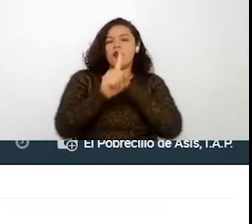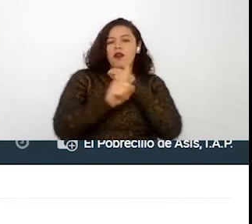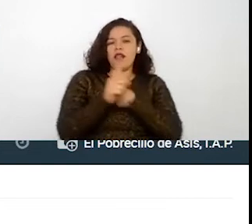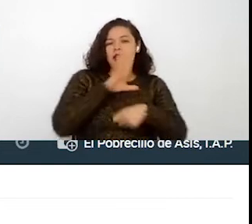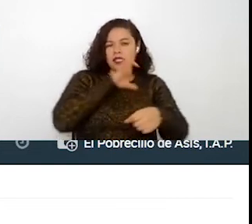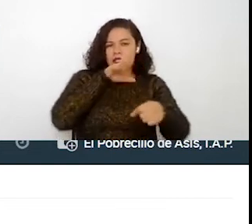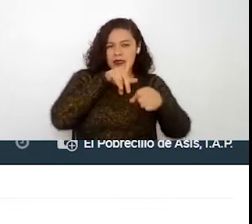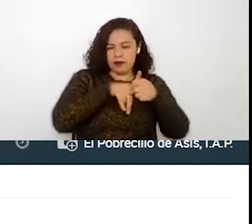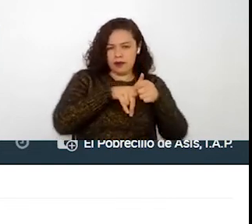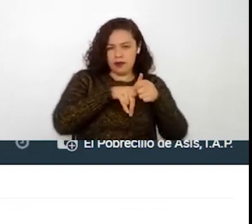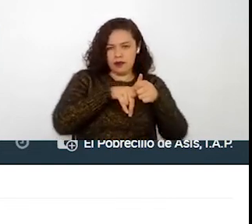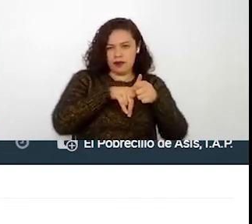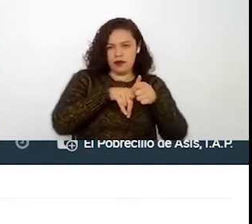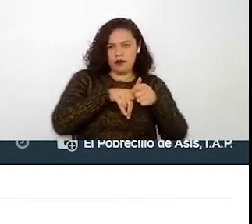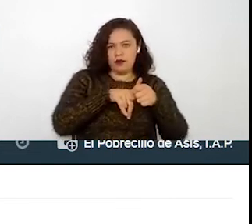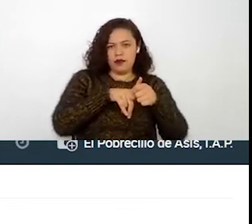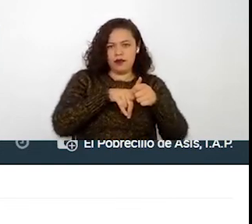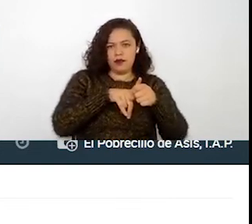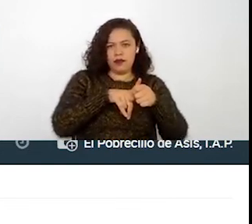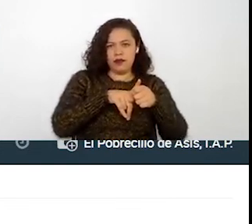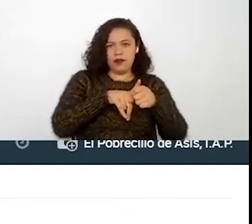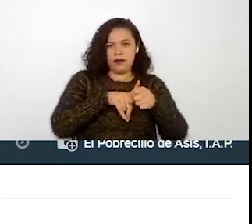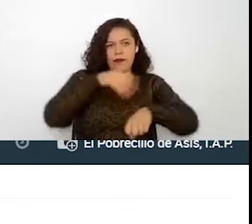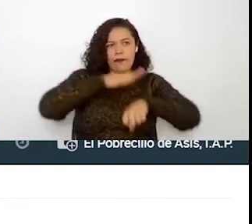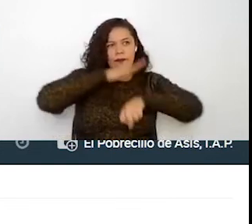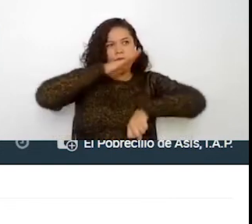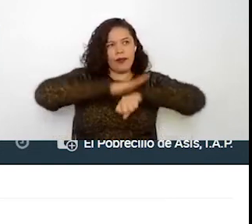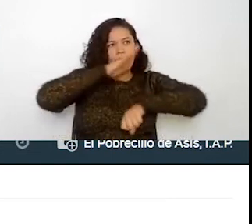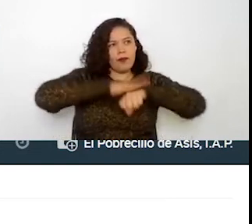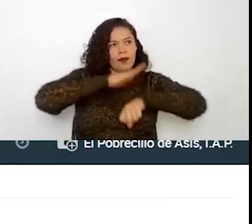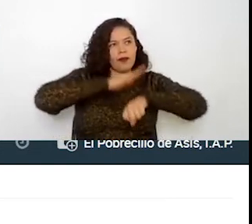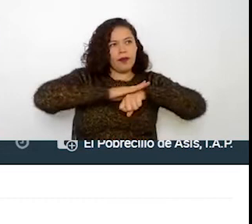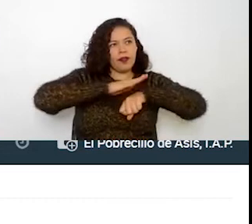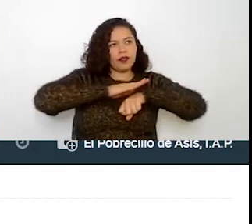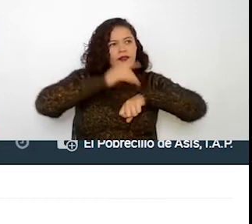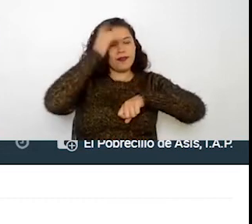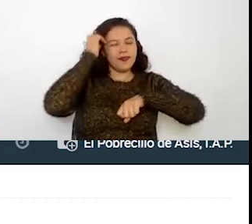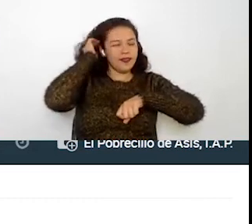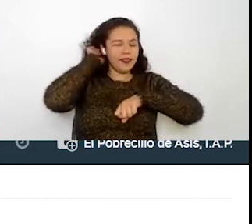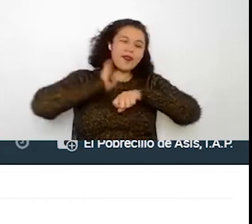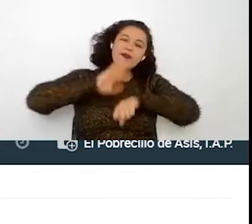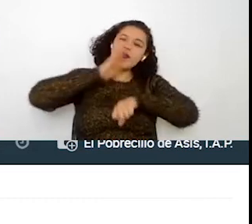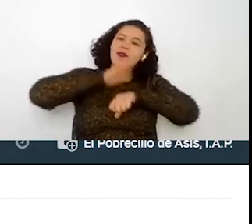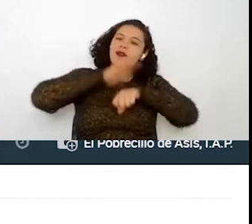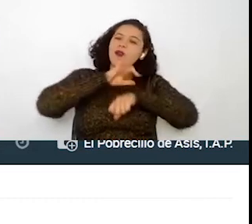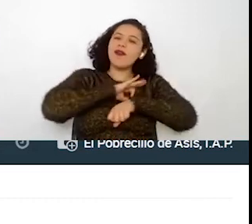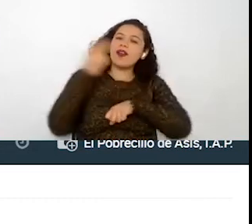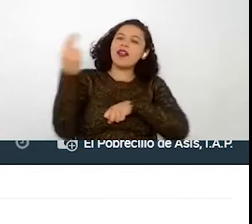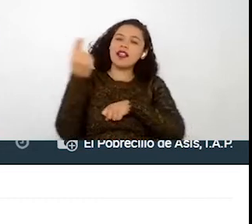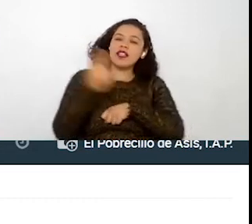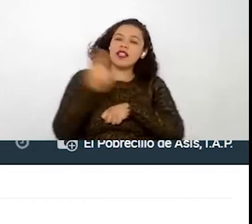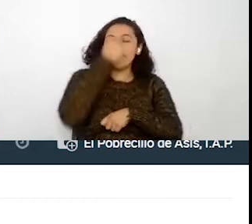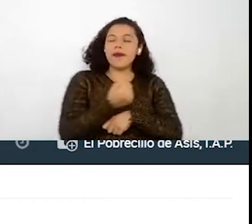específica intentamos fundamentar lo más que que que que consideramos necesario no para